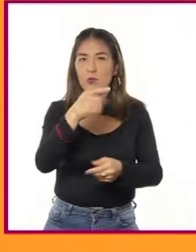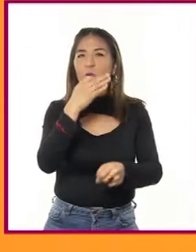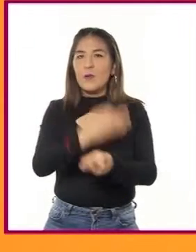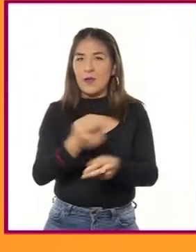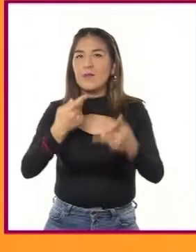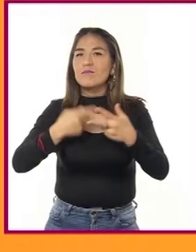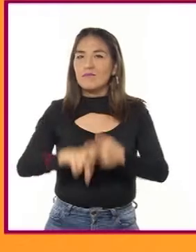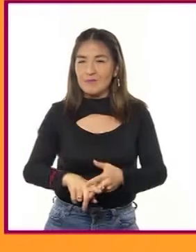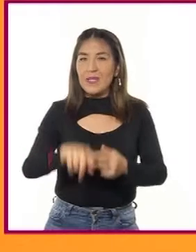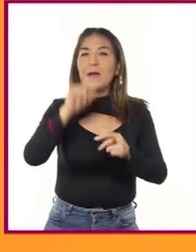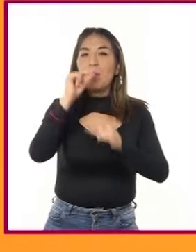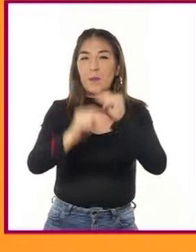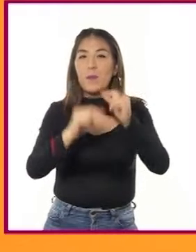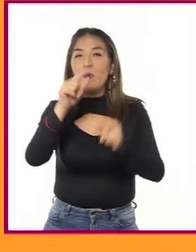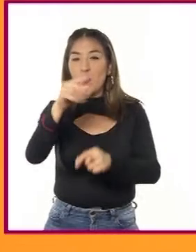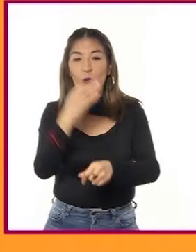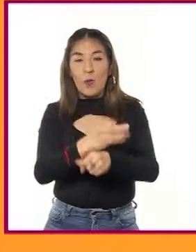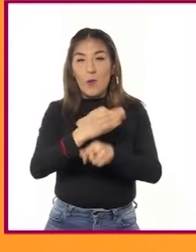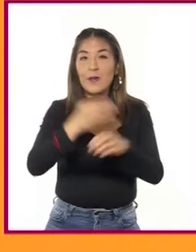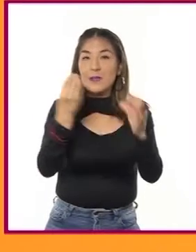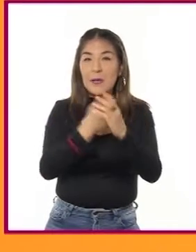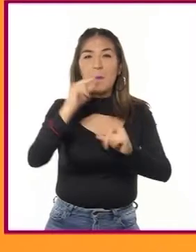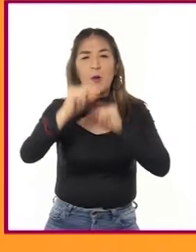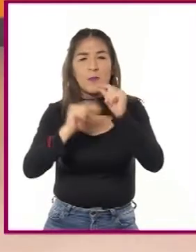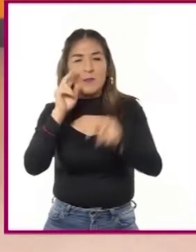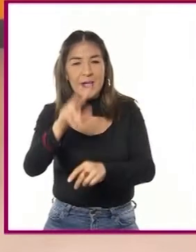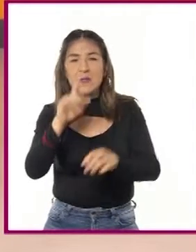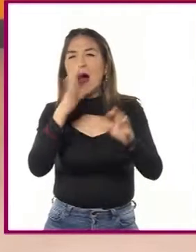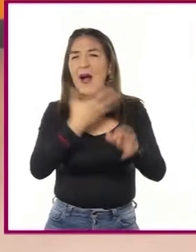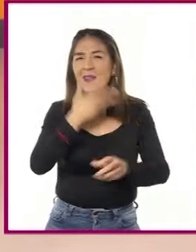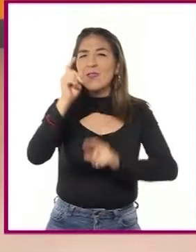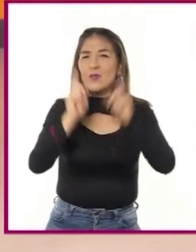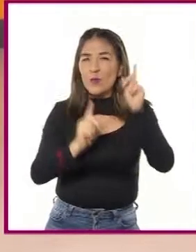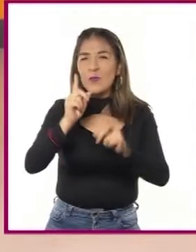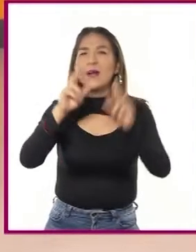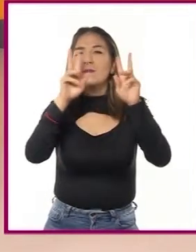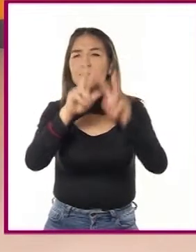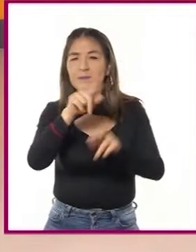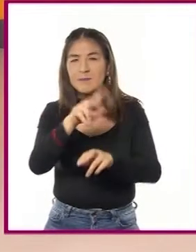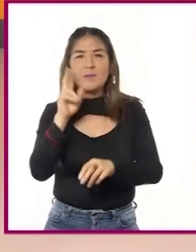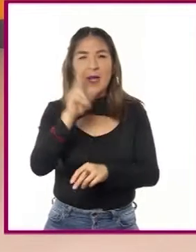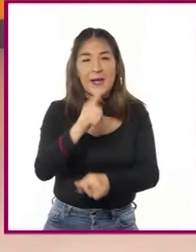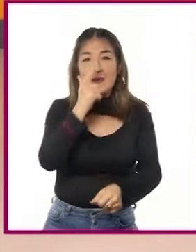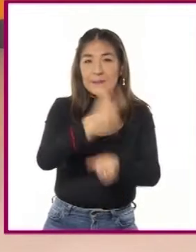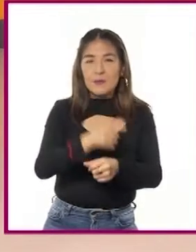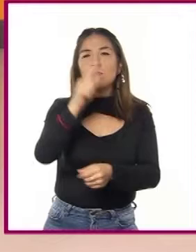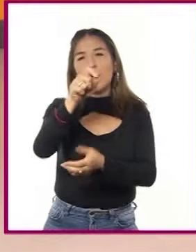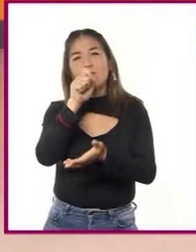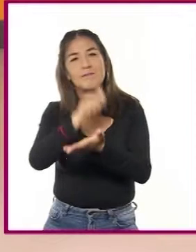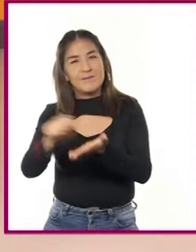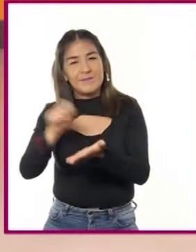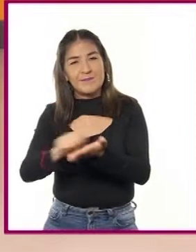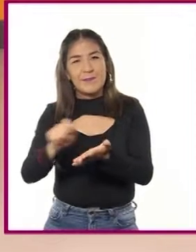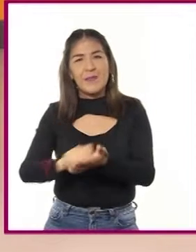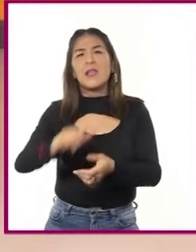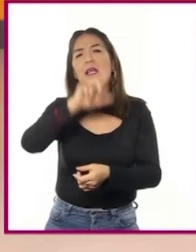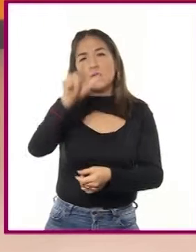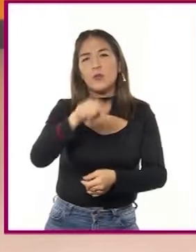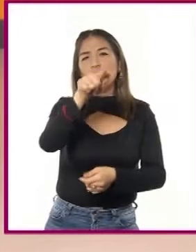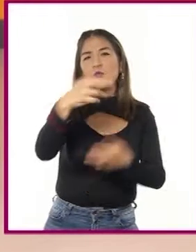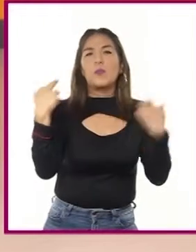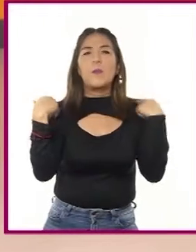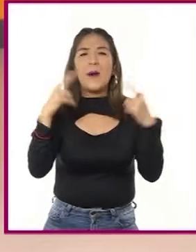apuntes, registren a lo largo de la sesión todas sus dudas y hallazgos. Luego habrá oportunidad de compartir con su profesora o profesor